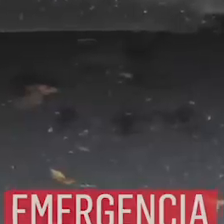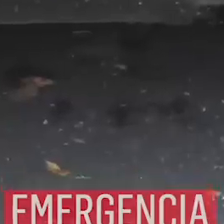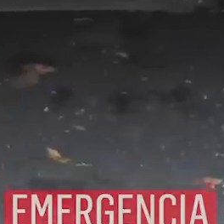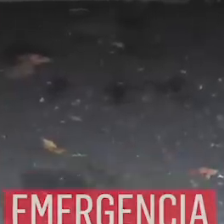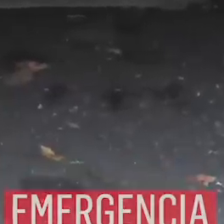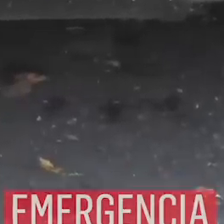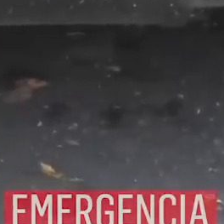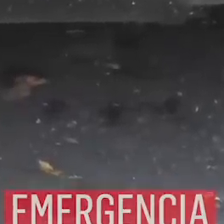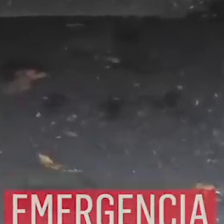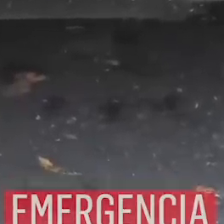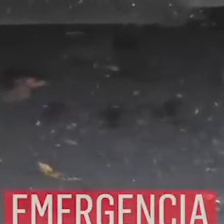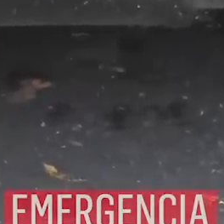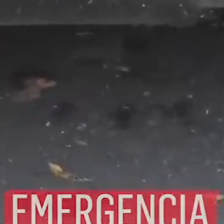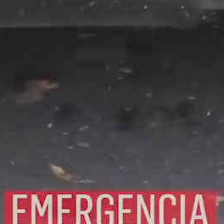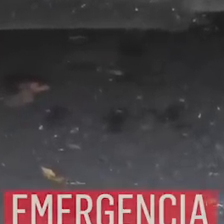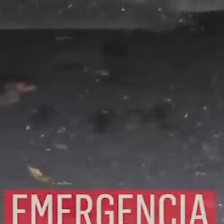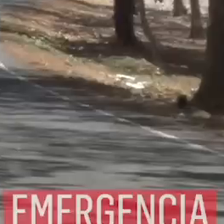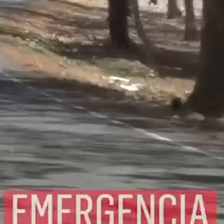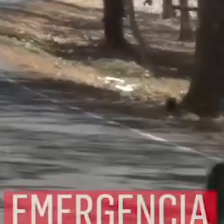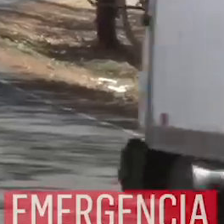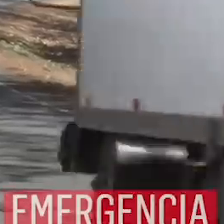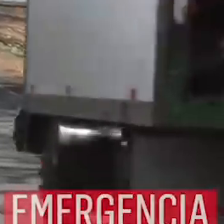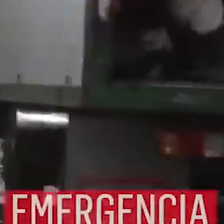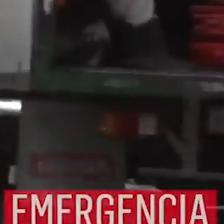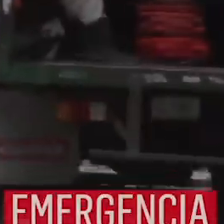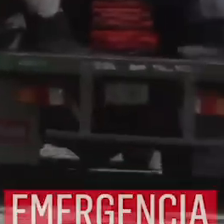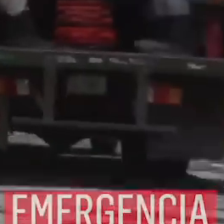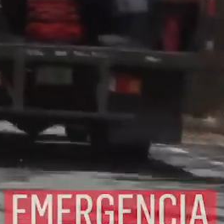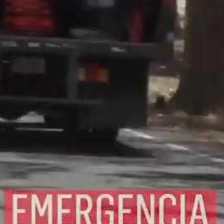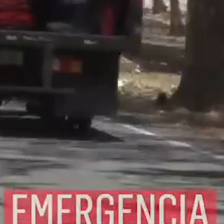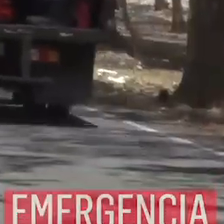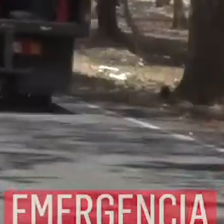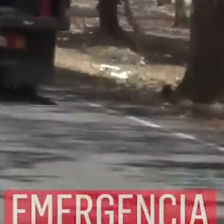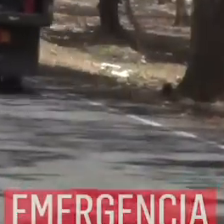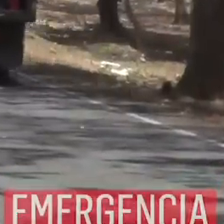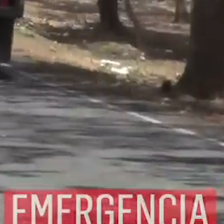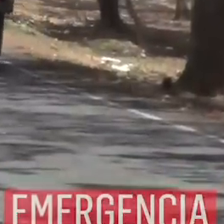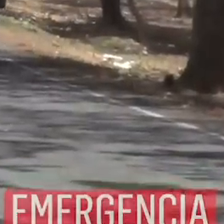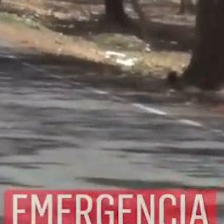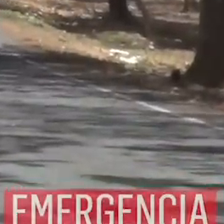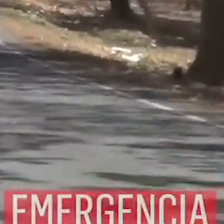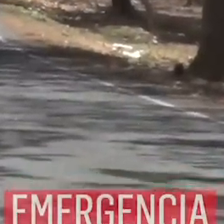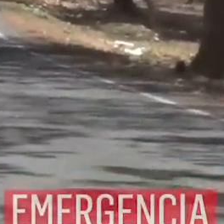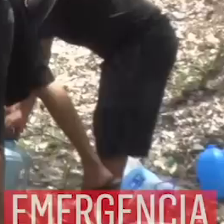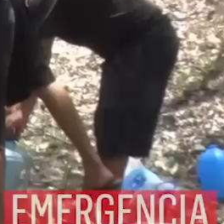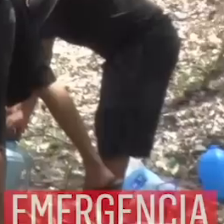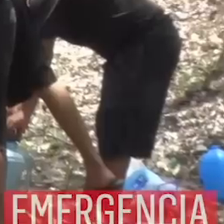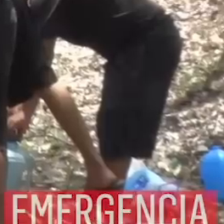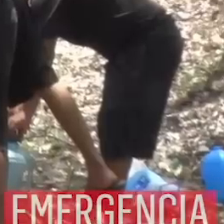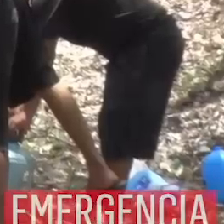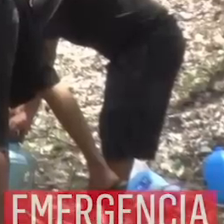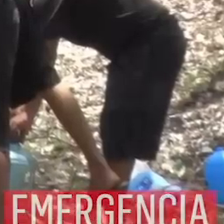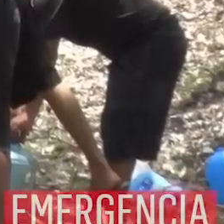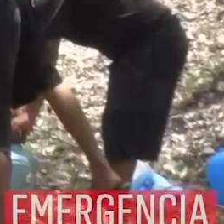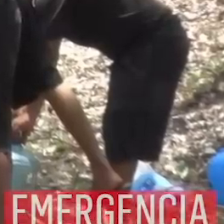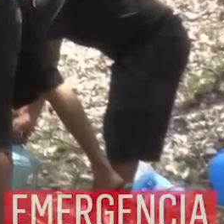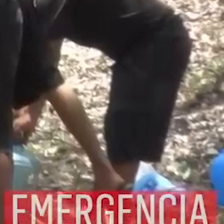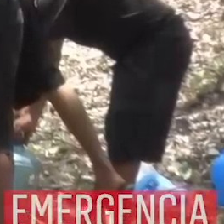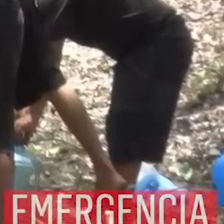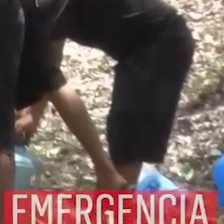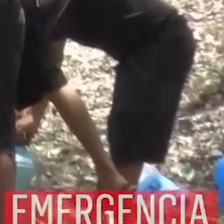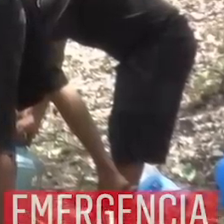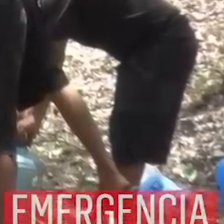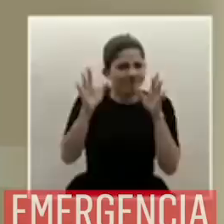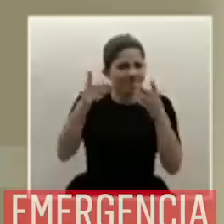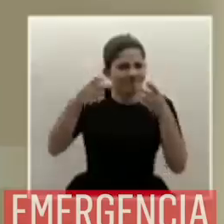por las medidas sanitarias impuestas por el Estado costarricense. Sin embargo, aseguraron que ampliarán las medidas por la amenaza que representa Nicaragua